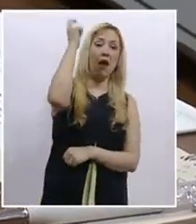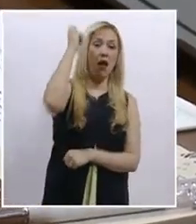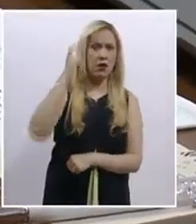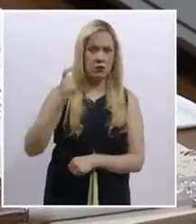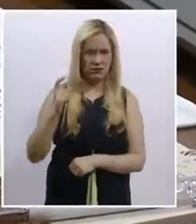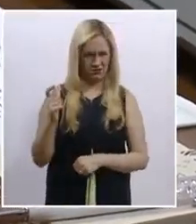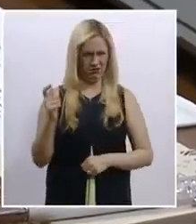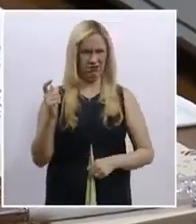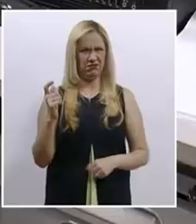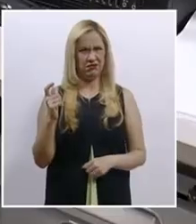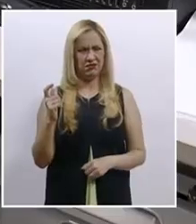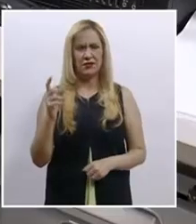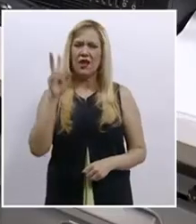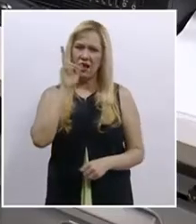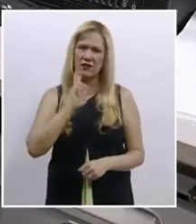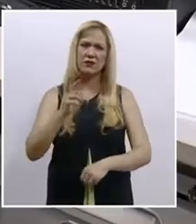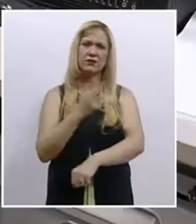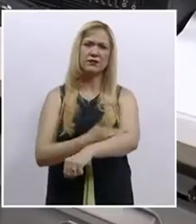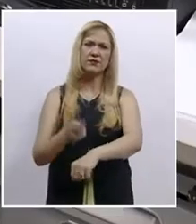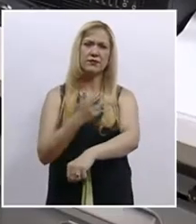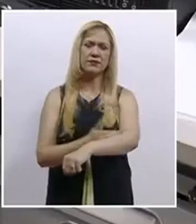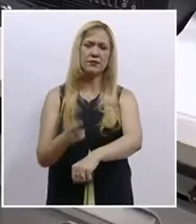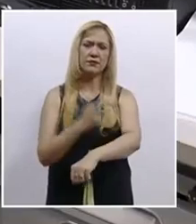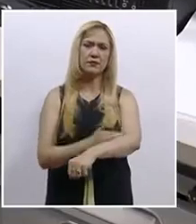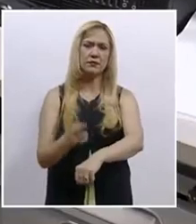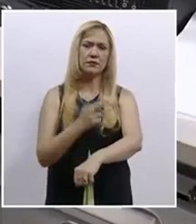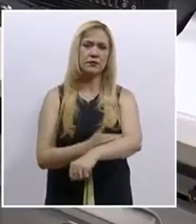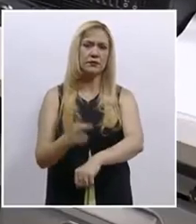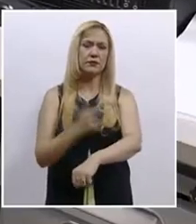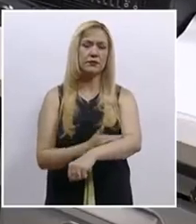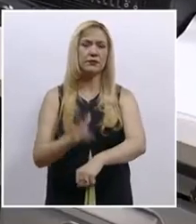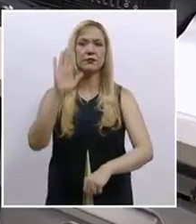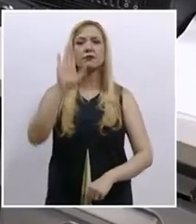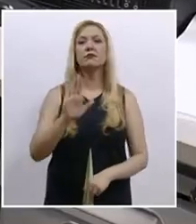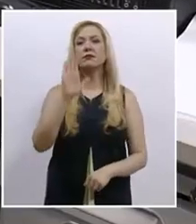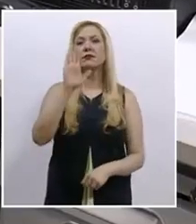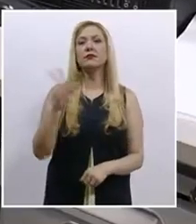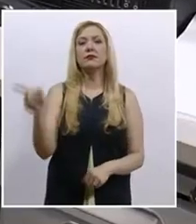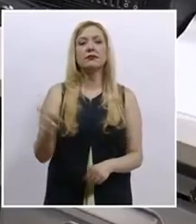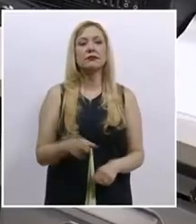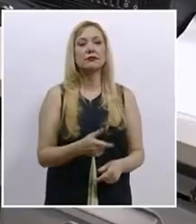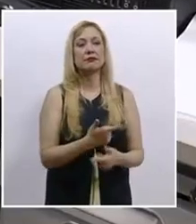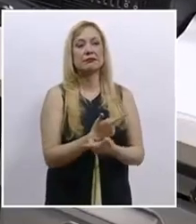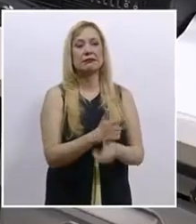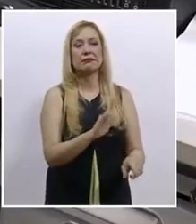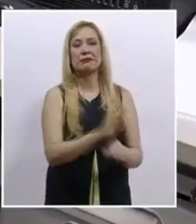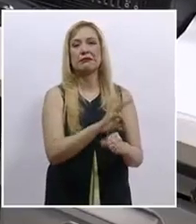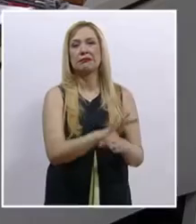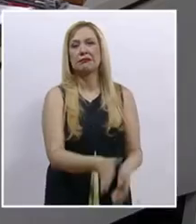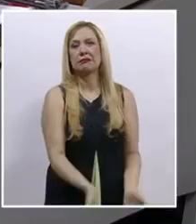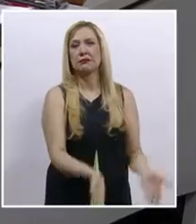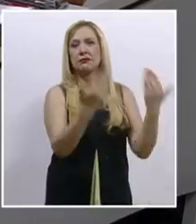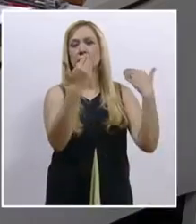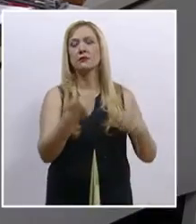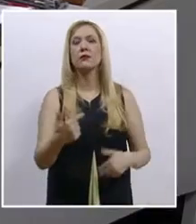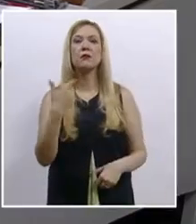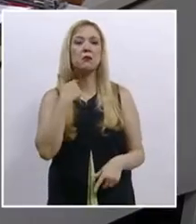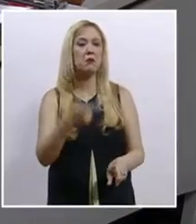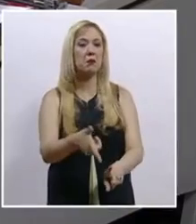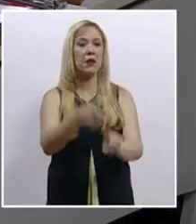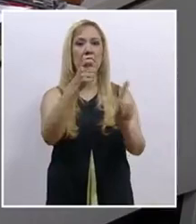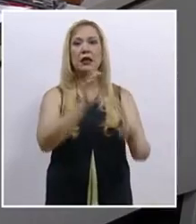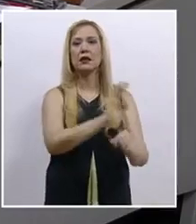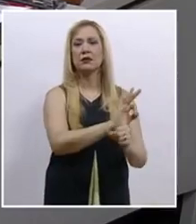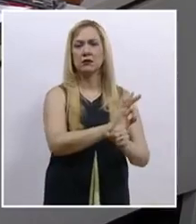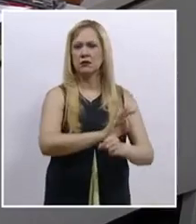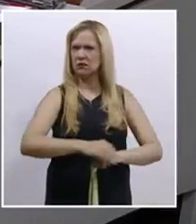inició proceso administrativo por haber liberado supuestamente de manera irregular a una persona procesada por el delito de homicidio. De ahí